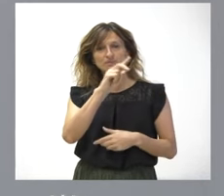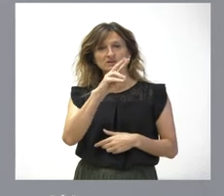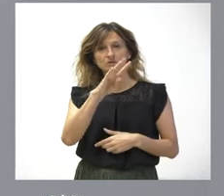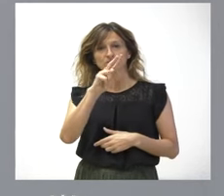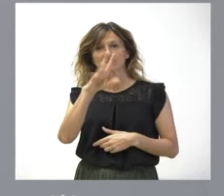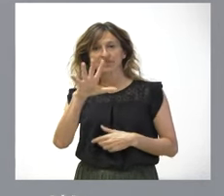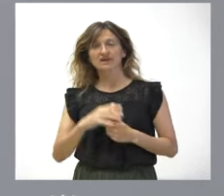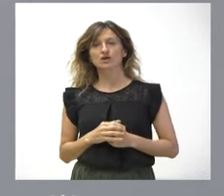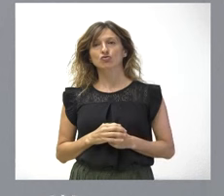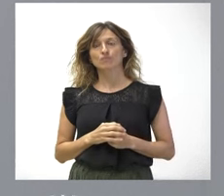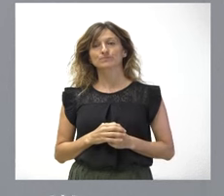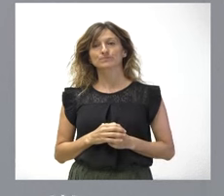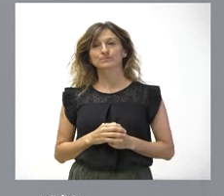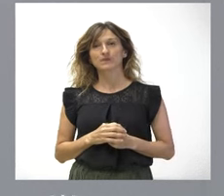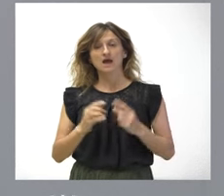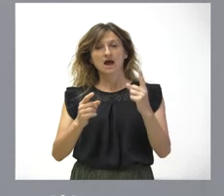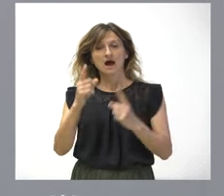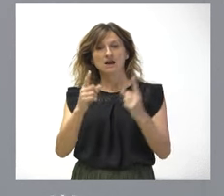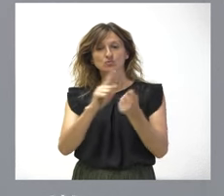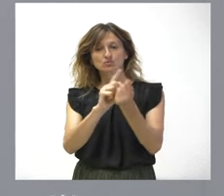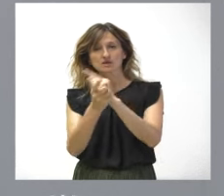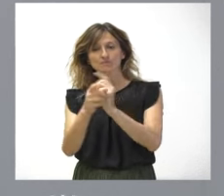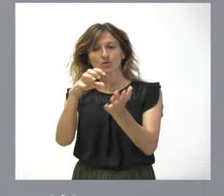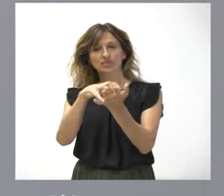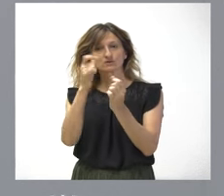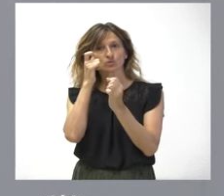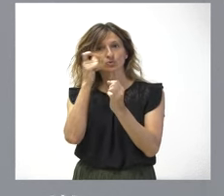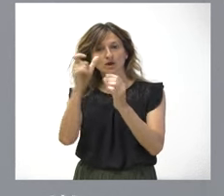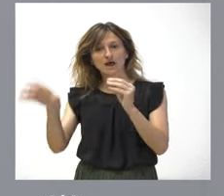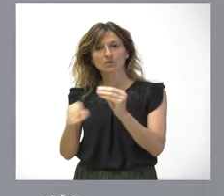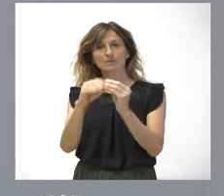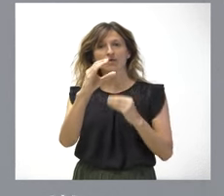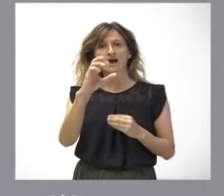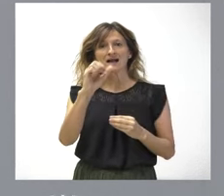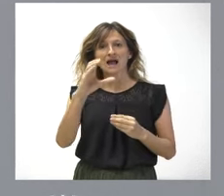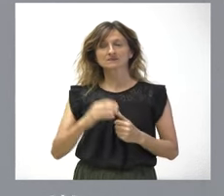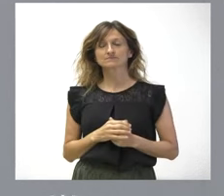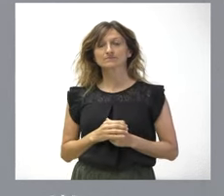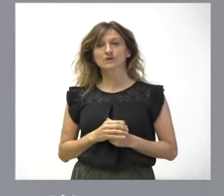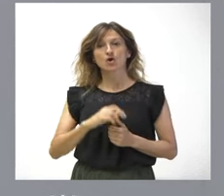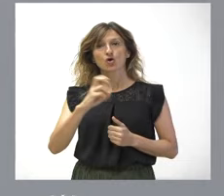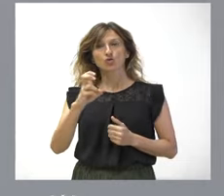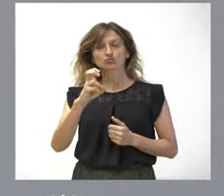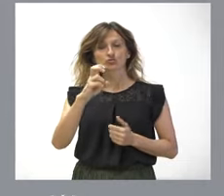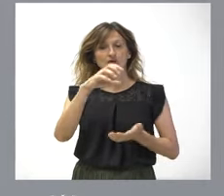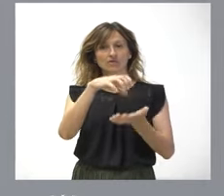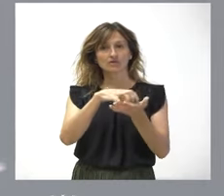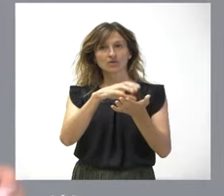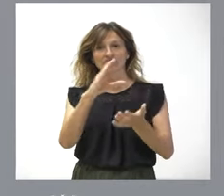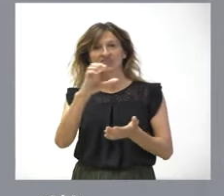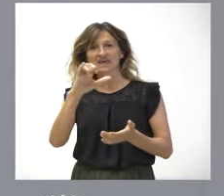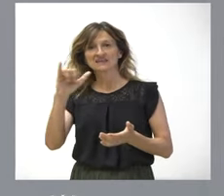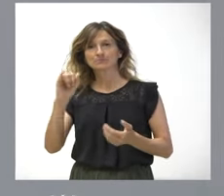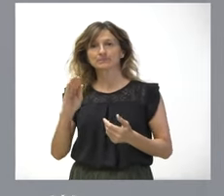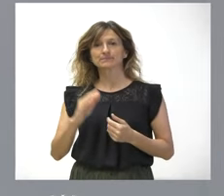2425 algunos pasan a tener la consideración de Centro rural agrupado cra y otros centro de educación infant y primaria ceip tienen ustedes la